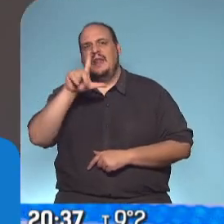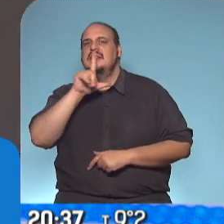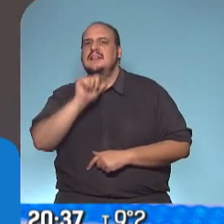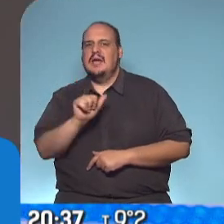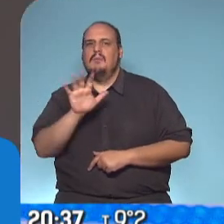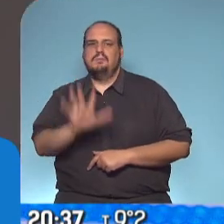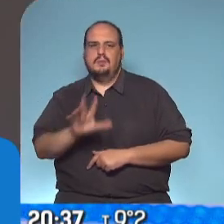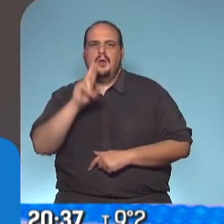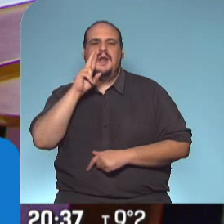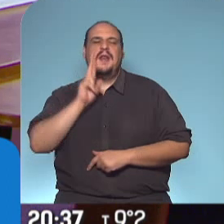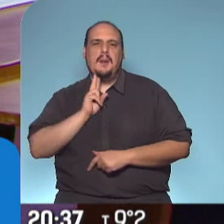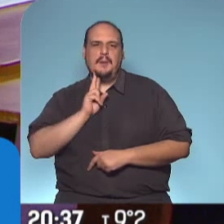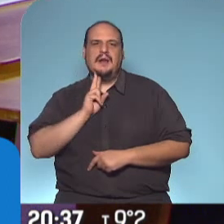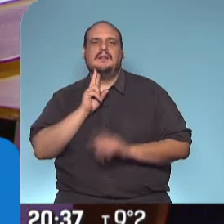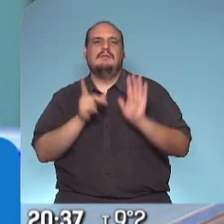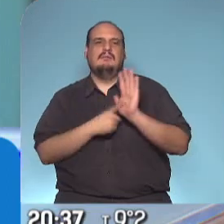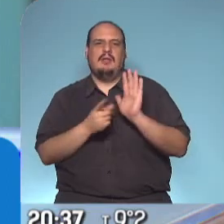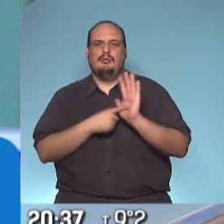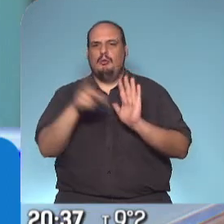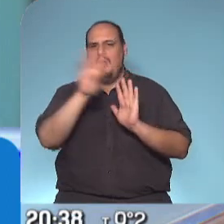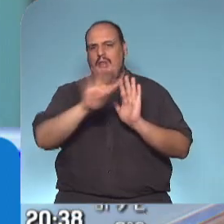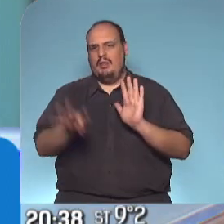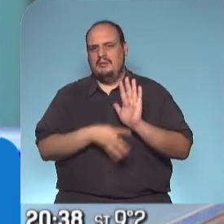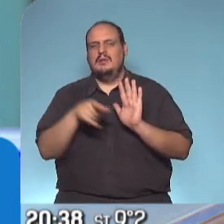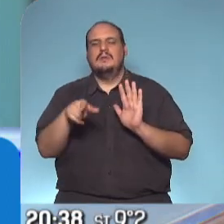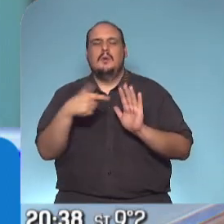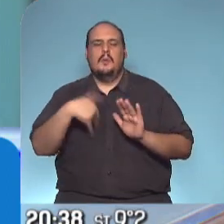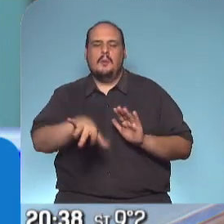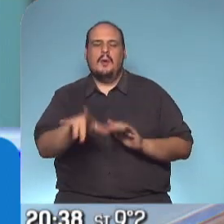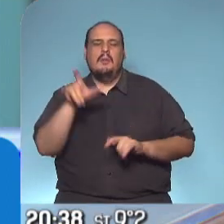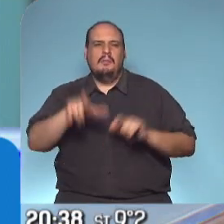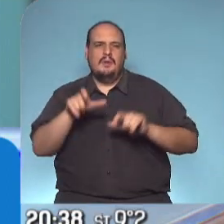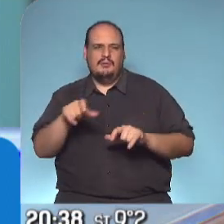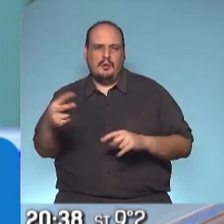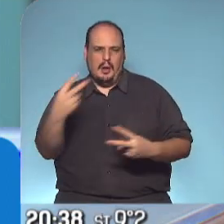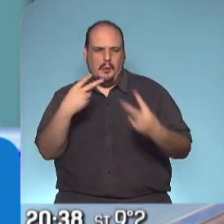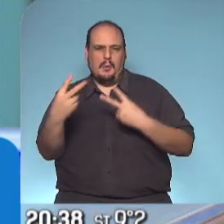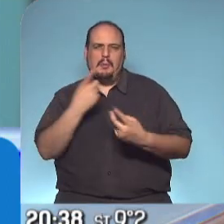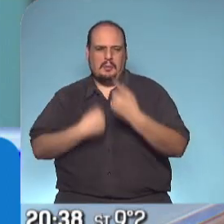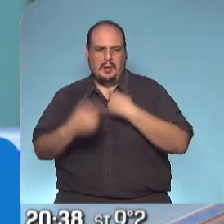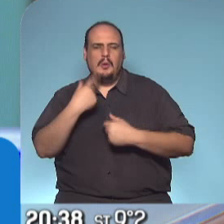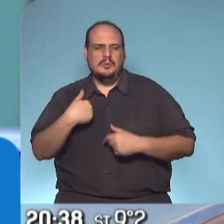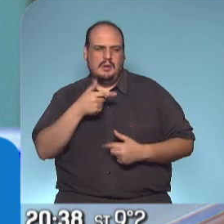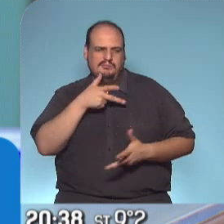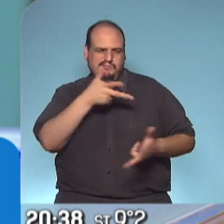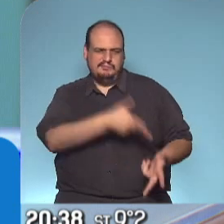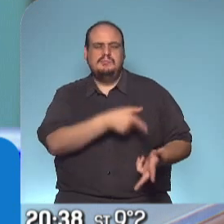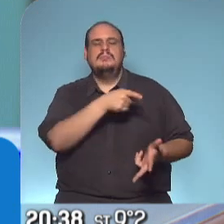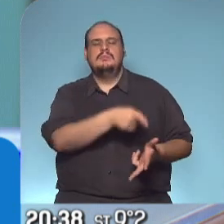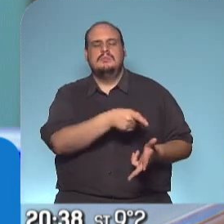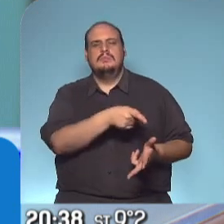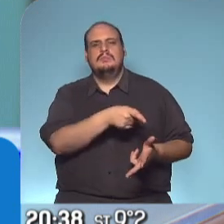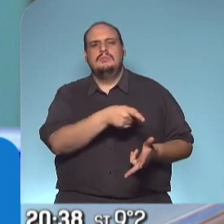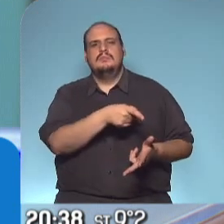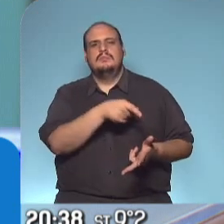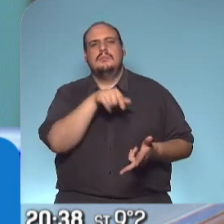a ustedes. Bueno, ya vamos a ir a las preguntas del público, como siempre hacemos. Vamos por otro lado para rápidamente